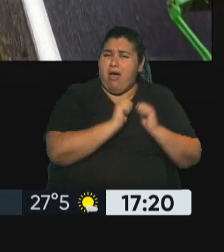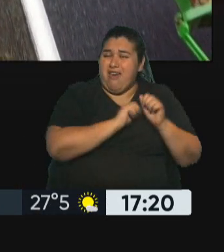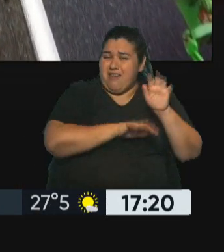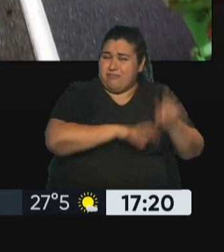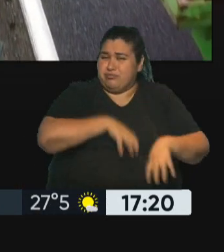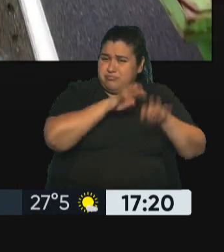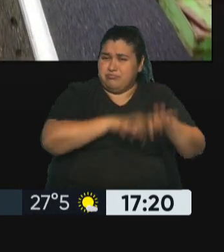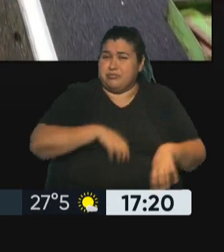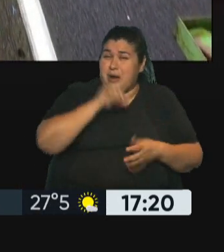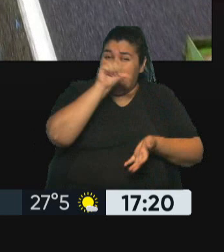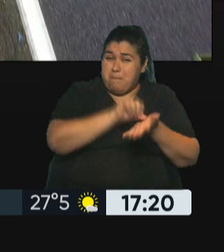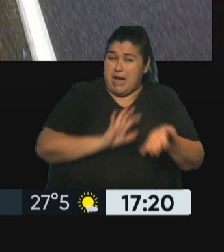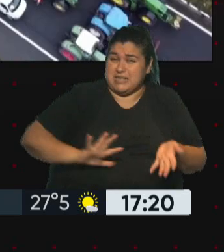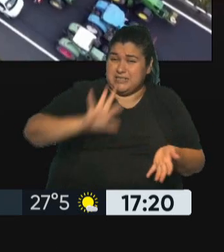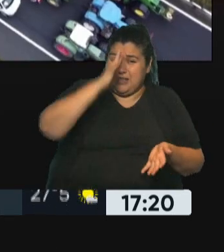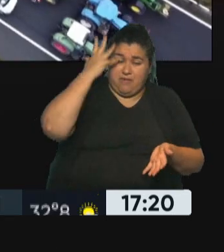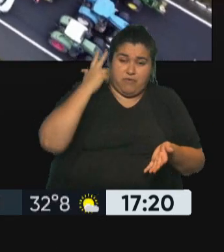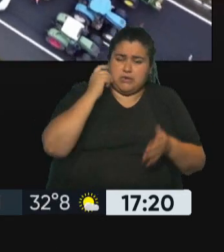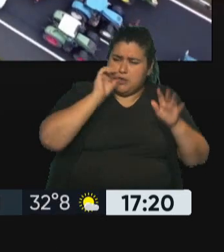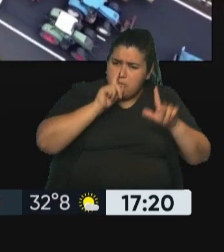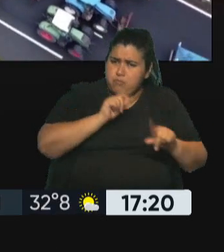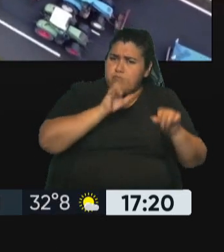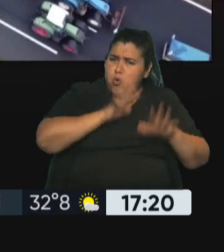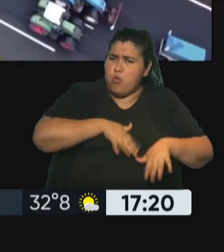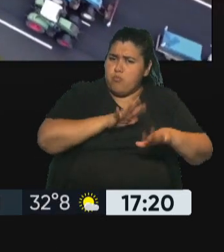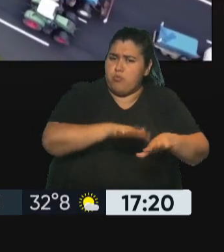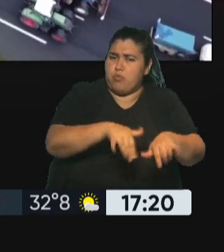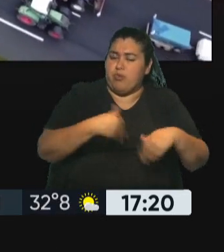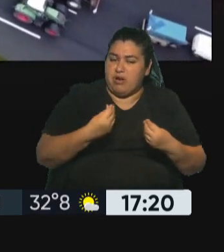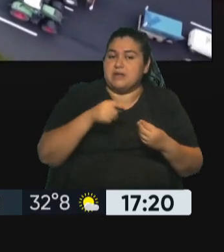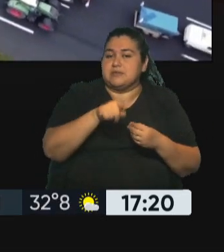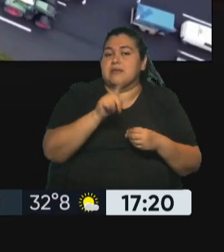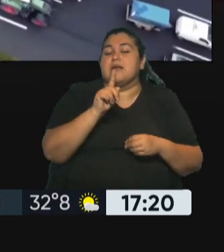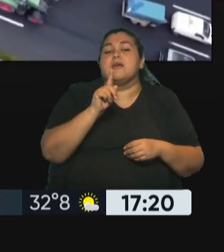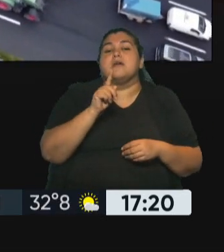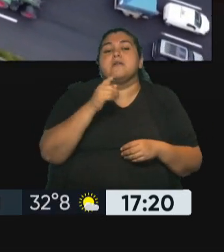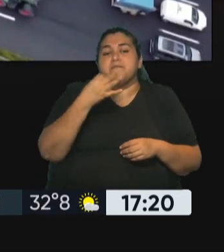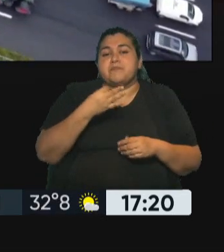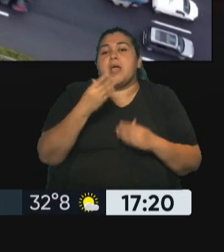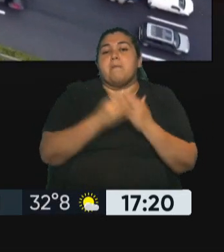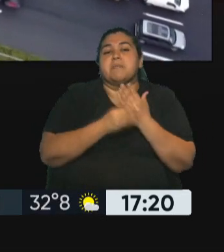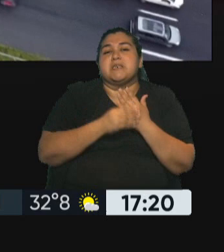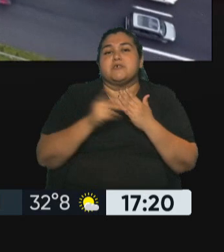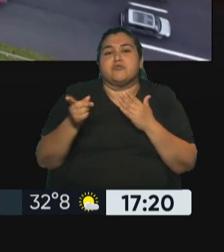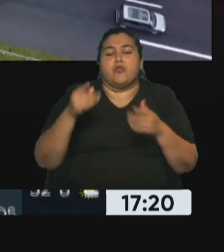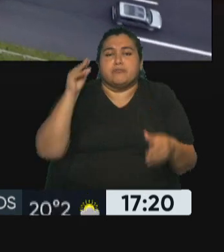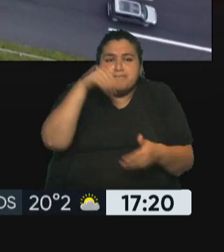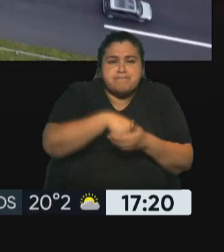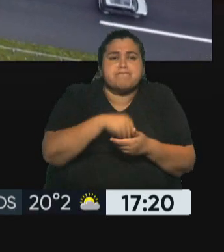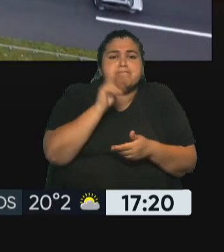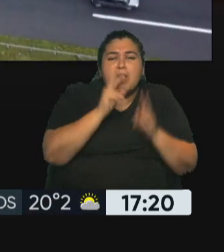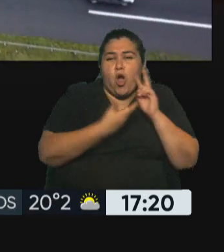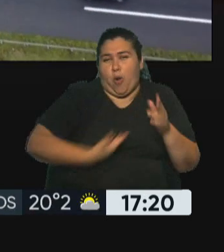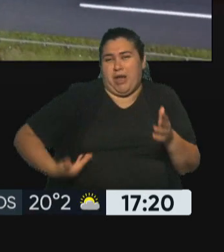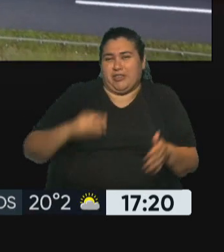país, cierta suavización del conflicto durante las últimas horas a partir de una intervención del primer ministro prometiendo ciertas medidas